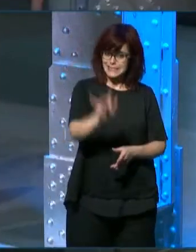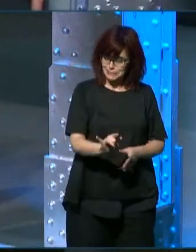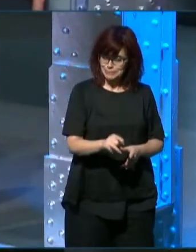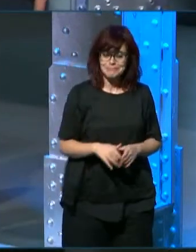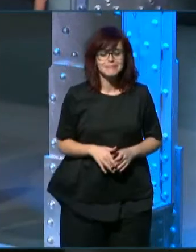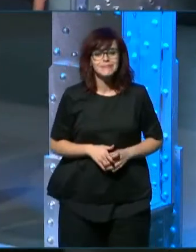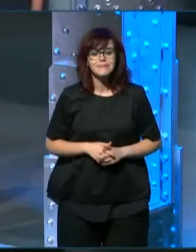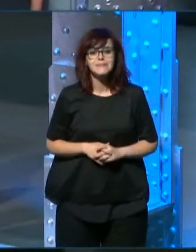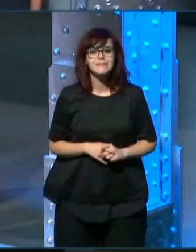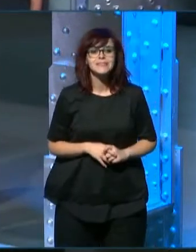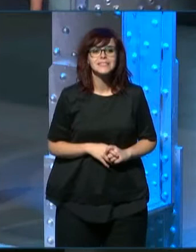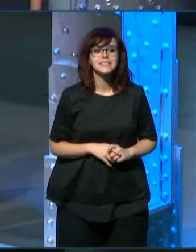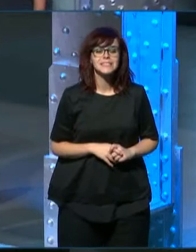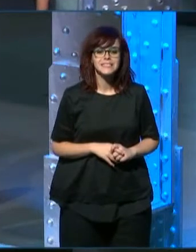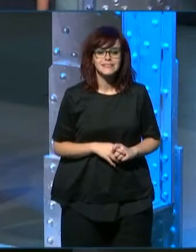Bueno,